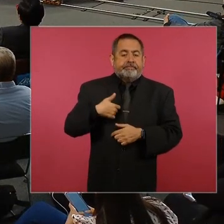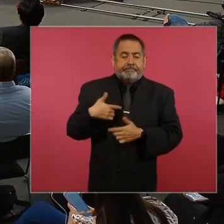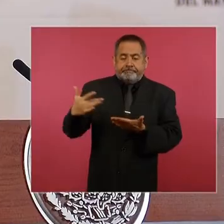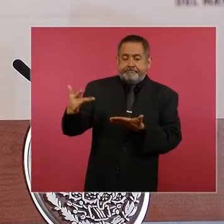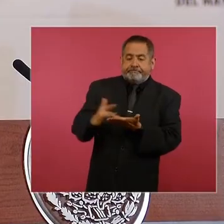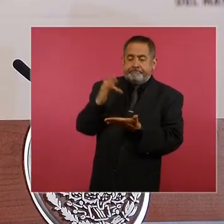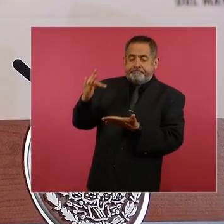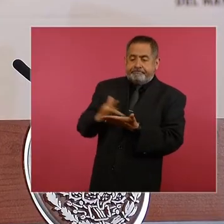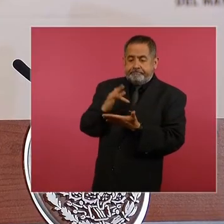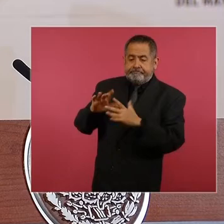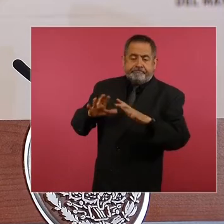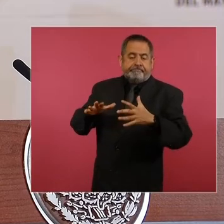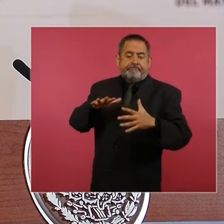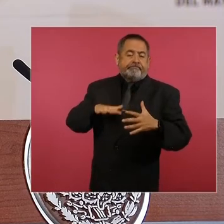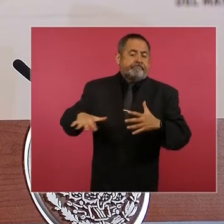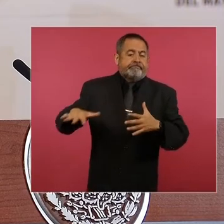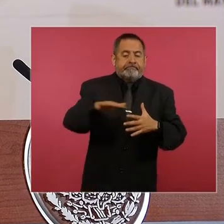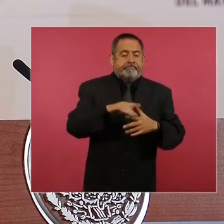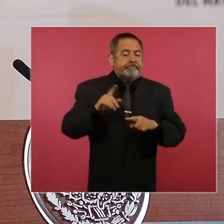apoyo